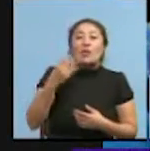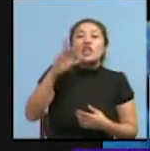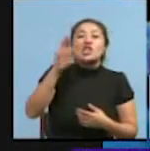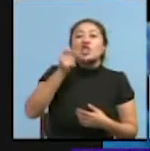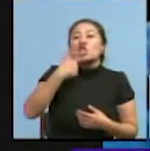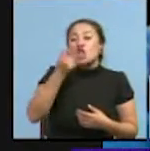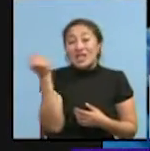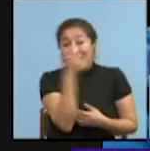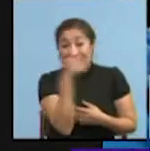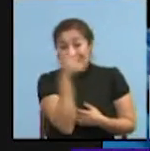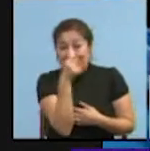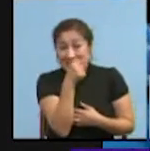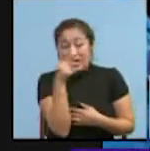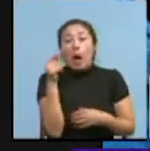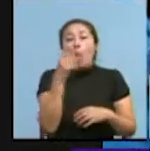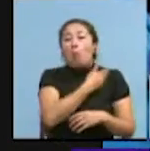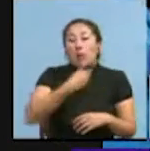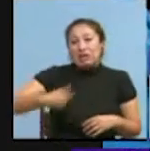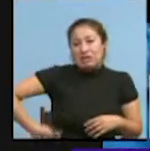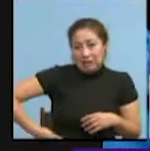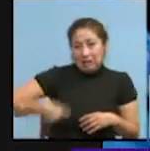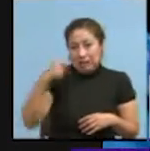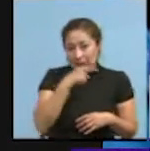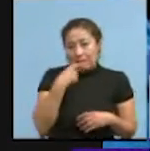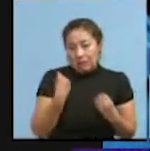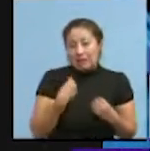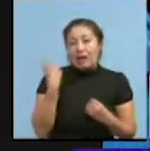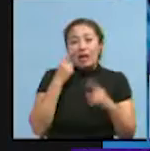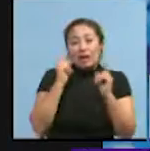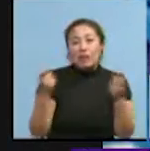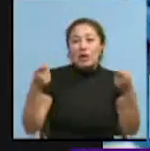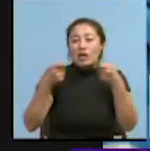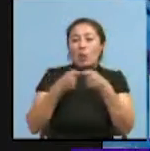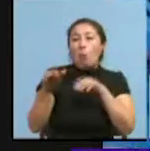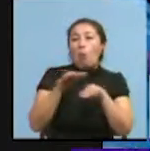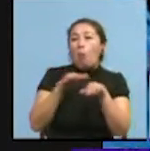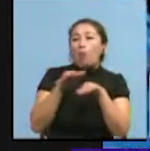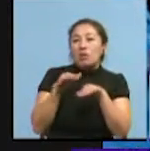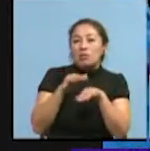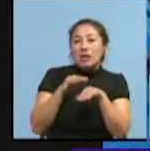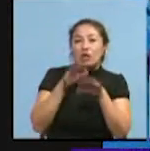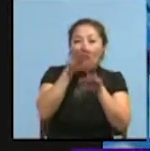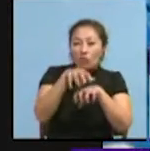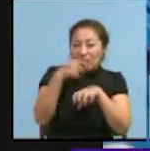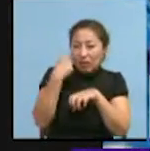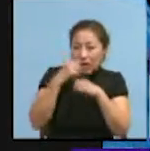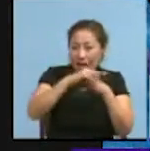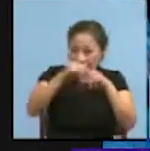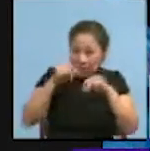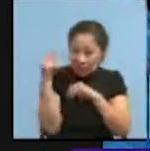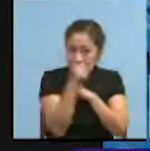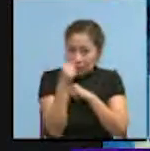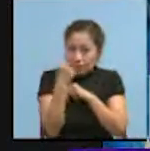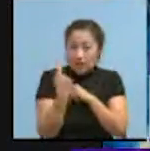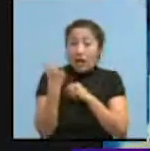soy presidenta de San Marcos Los Alisos, Calpalá. Y también pertenecemos al Movimiento Nacional Campesino Indígena.